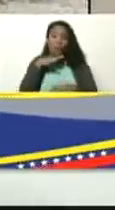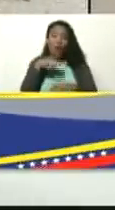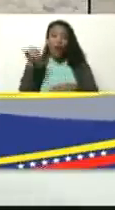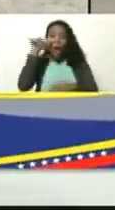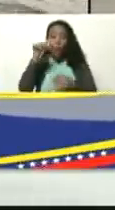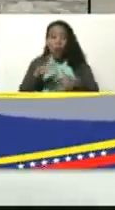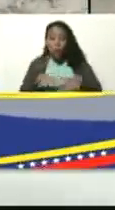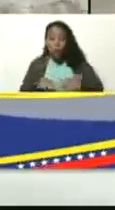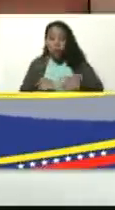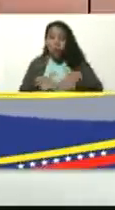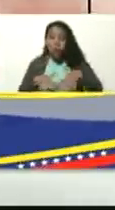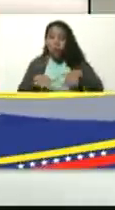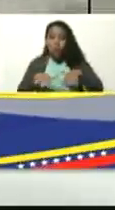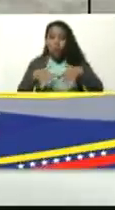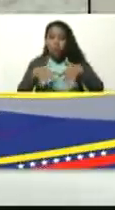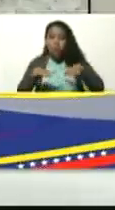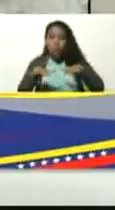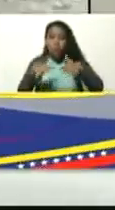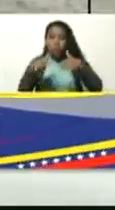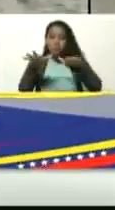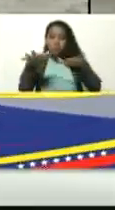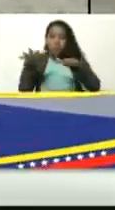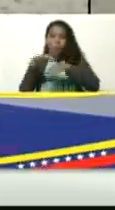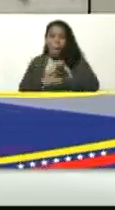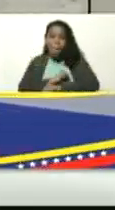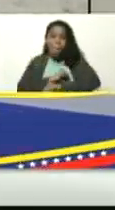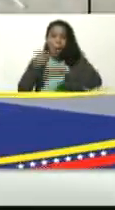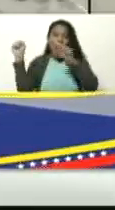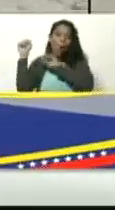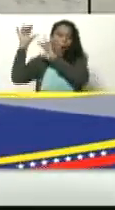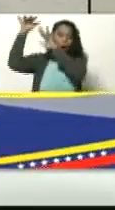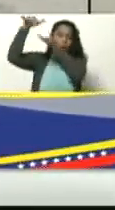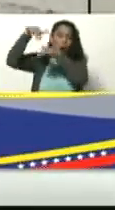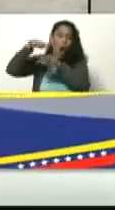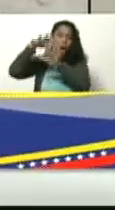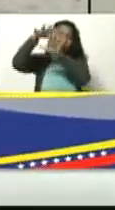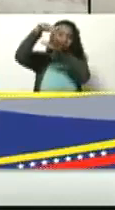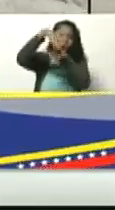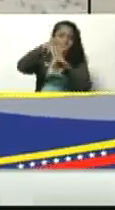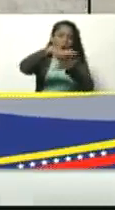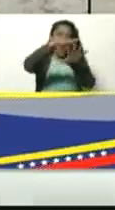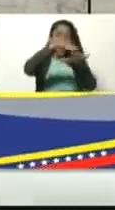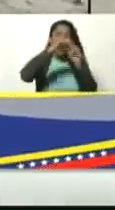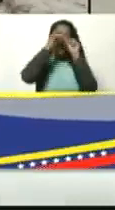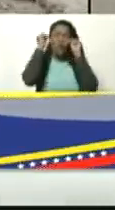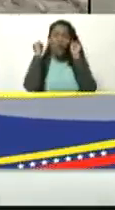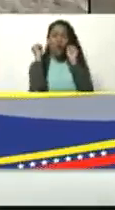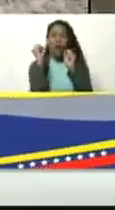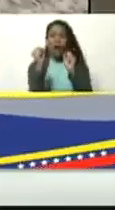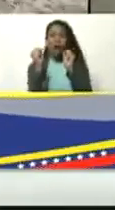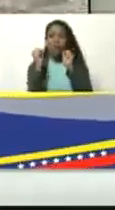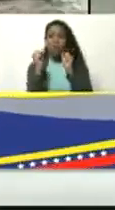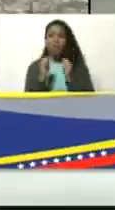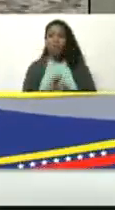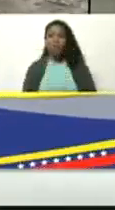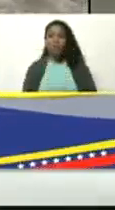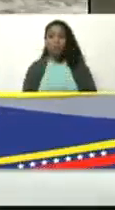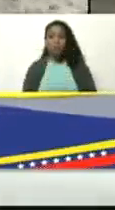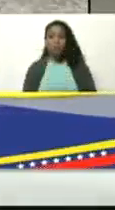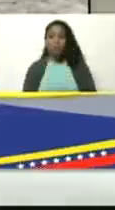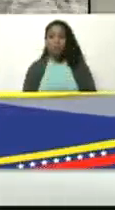agua allí en esa zona. Y la caída estrepitosa,